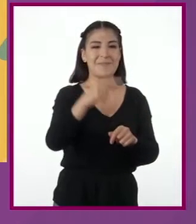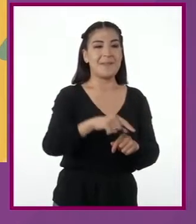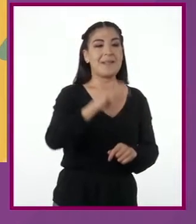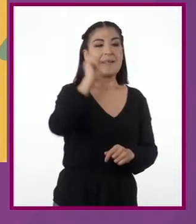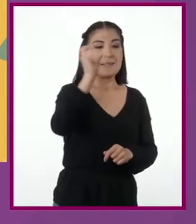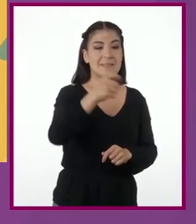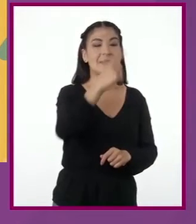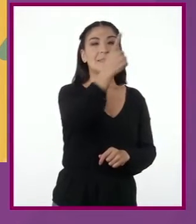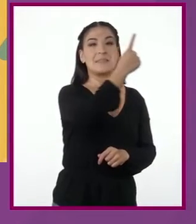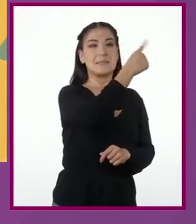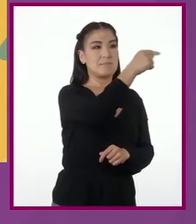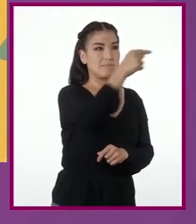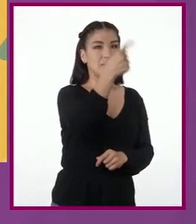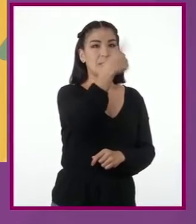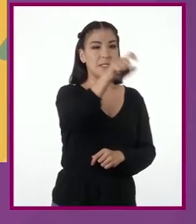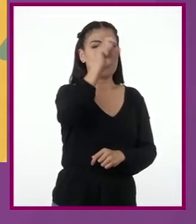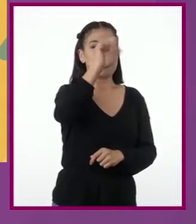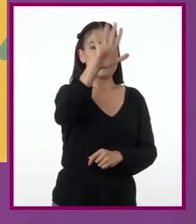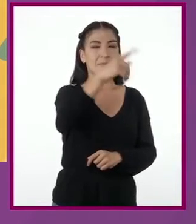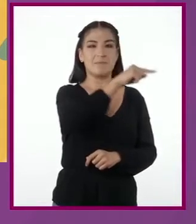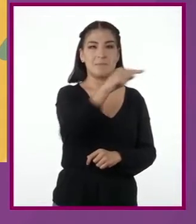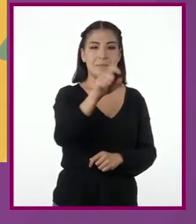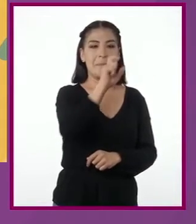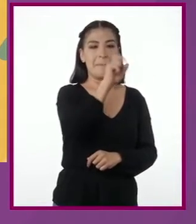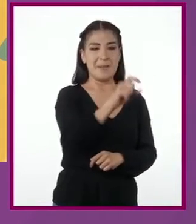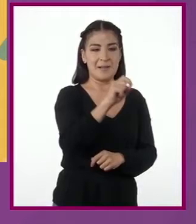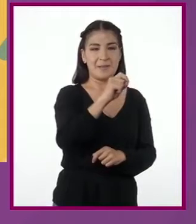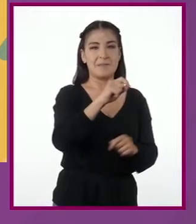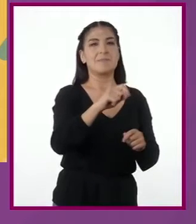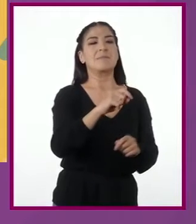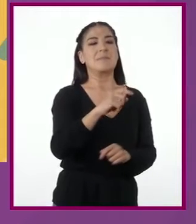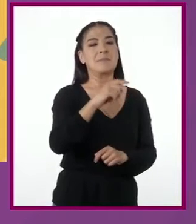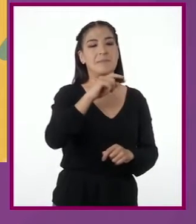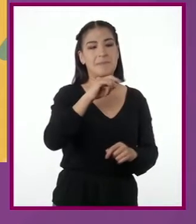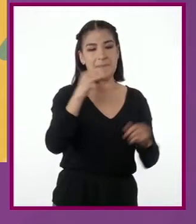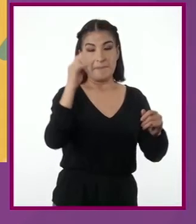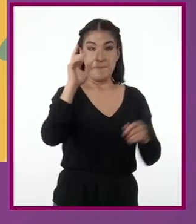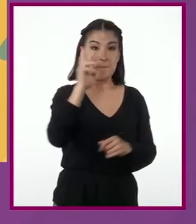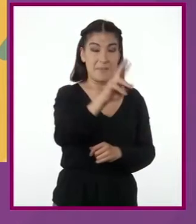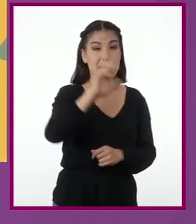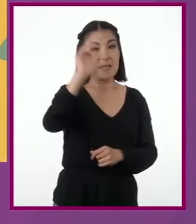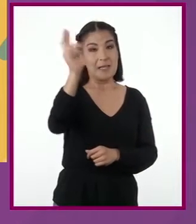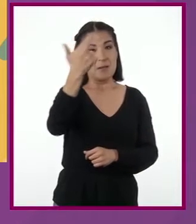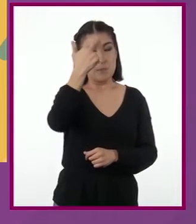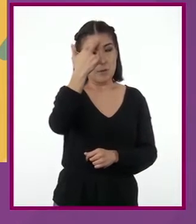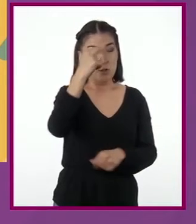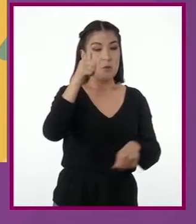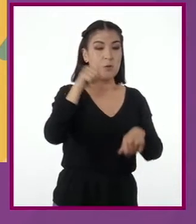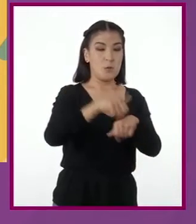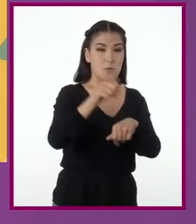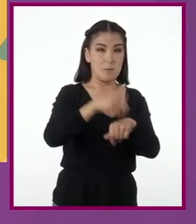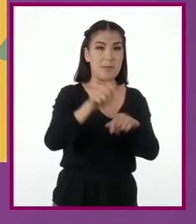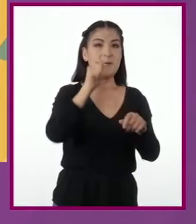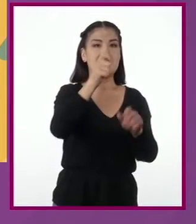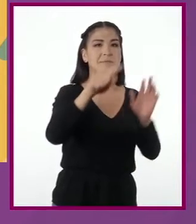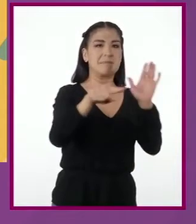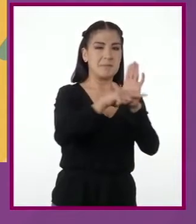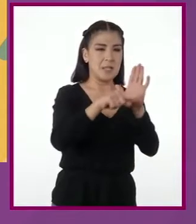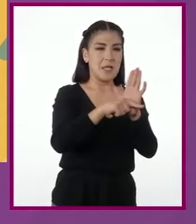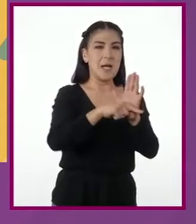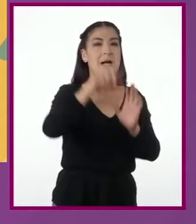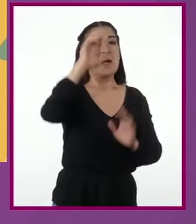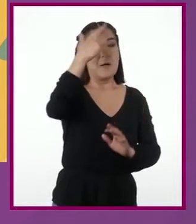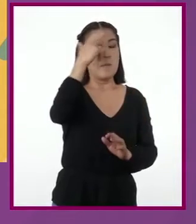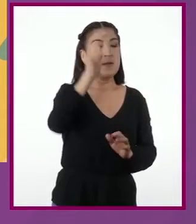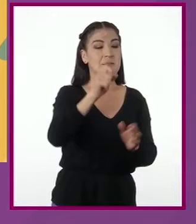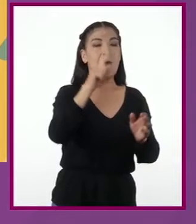de 125 veintiavos negativo. Recuerden que el signo negativo es debido a que se